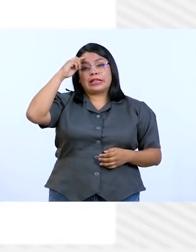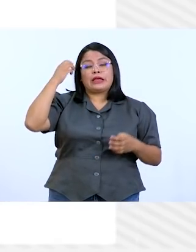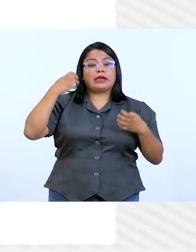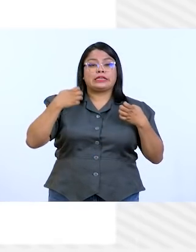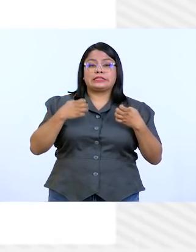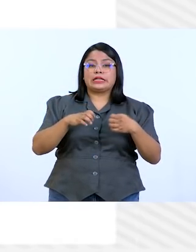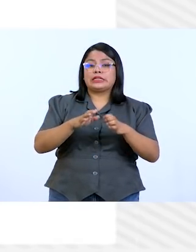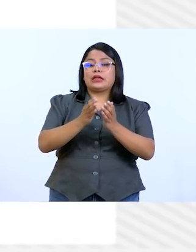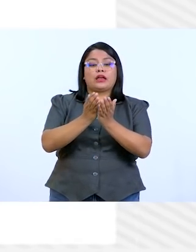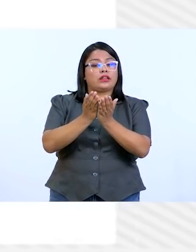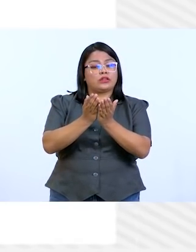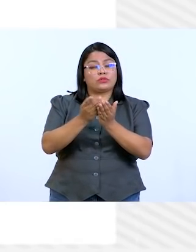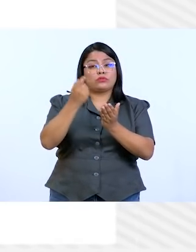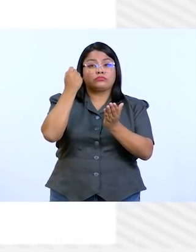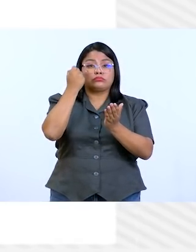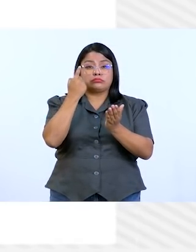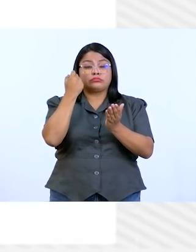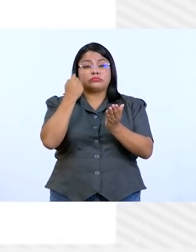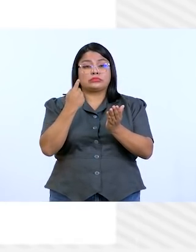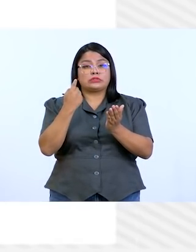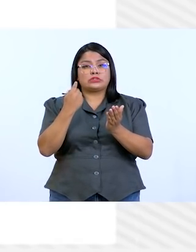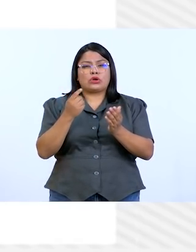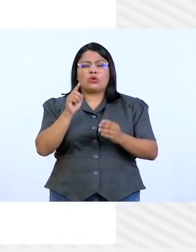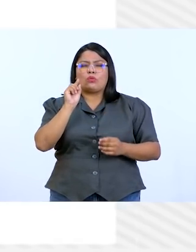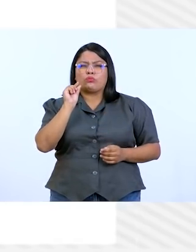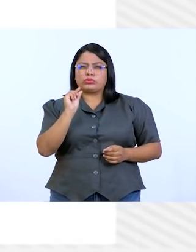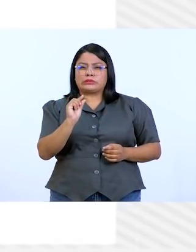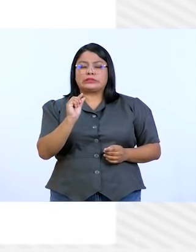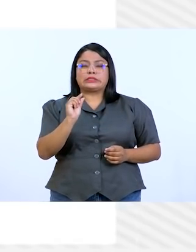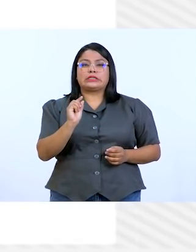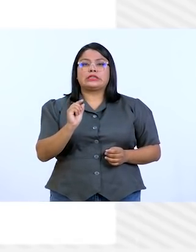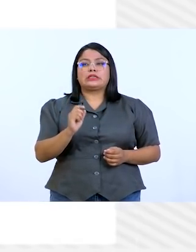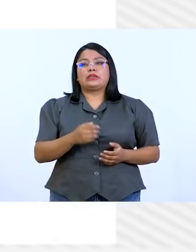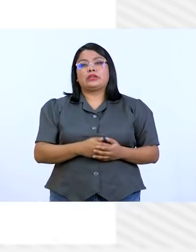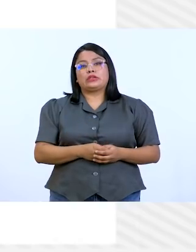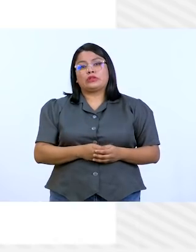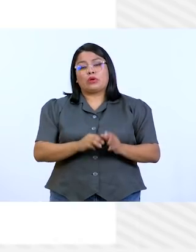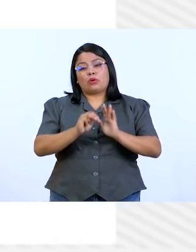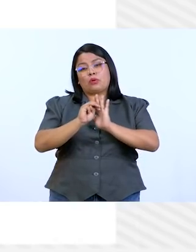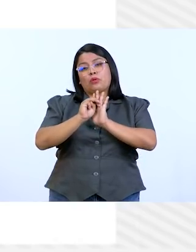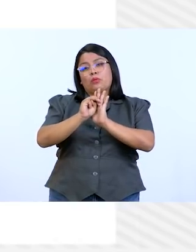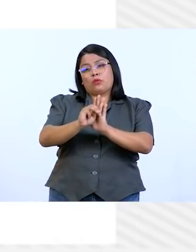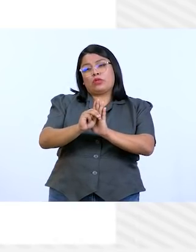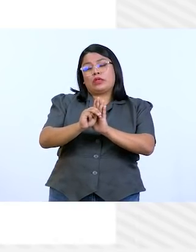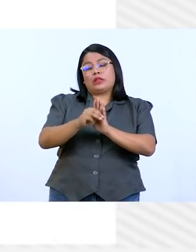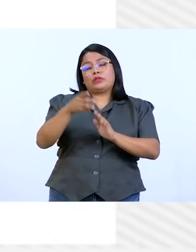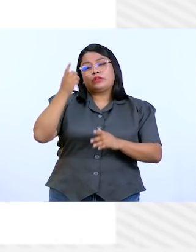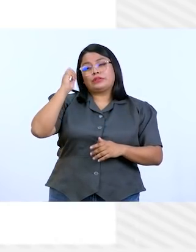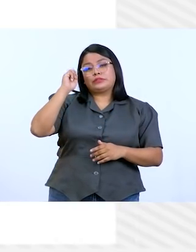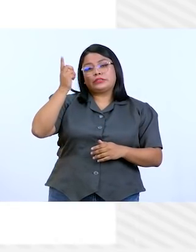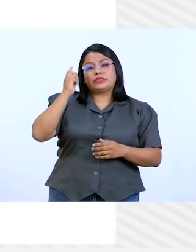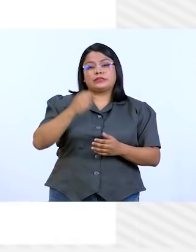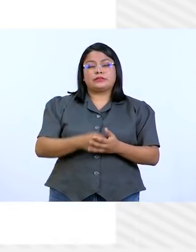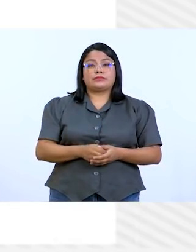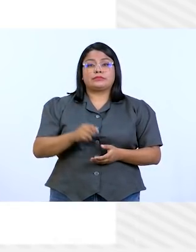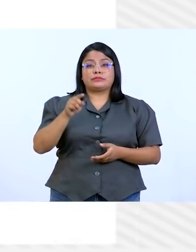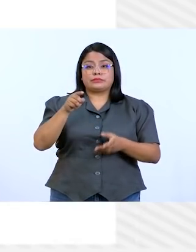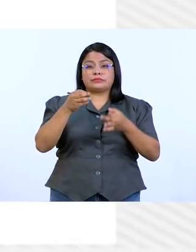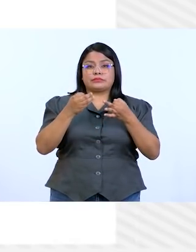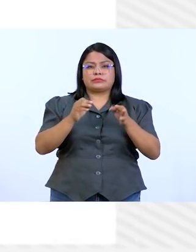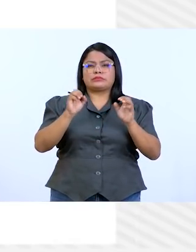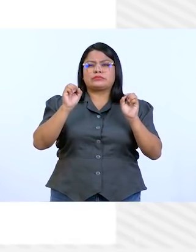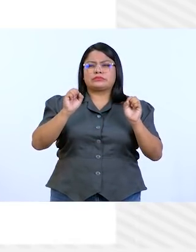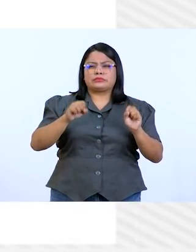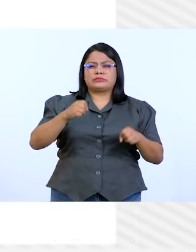trabajan estrategias de lectura comprensiva, sino un acercamiento a través del modelaje docente.